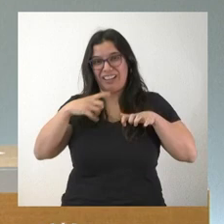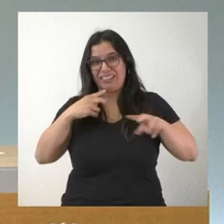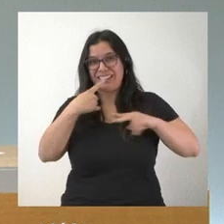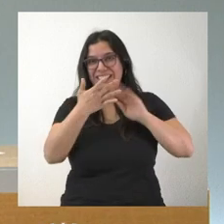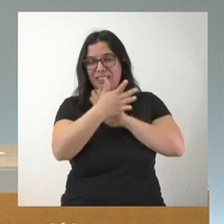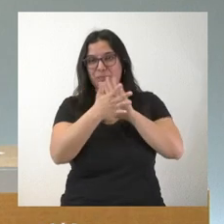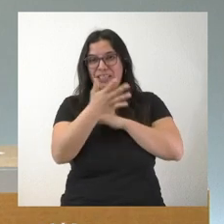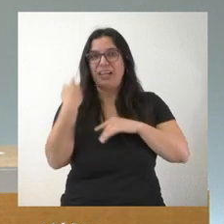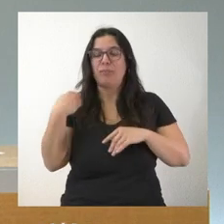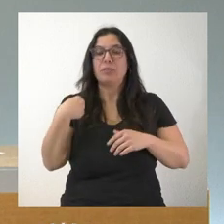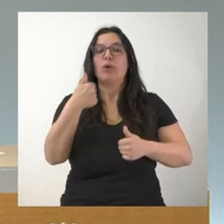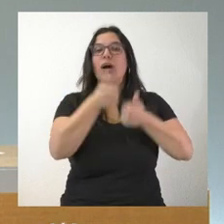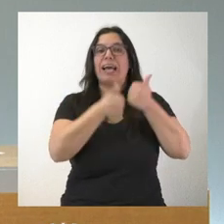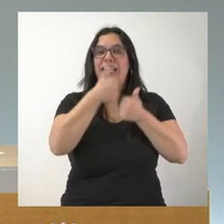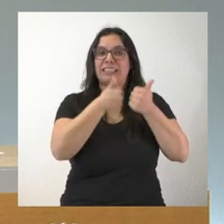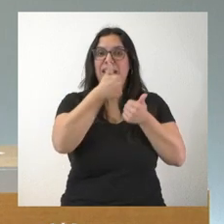junio